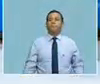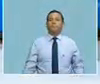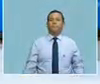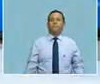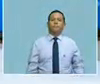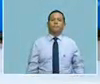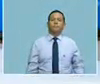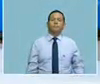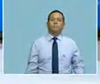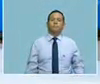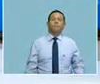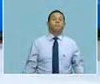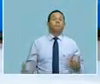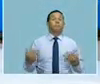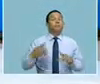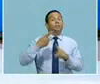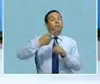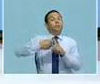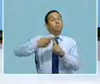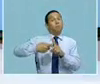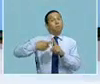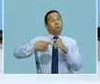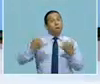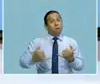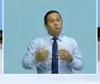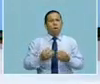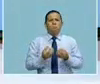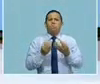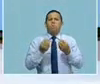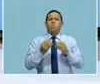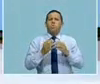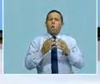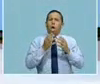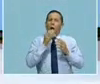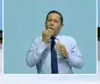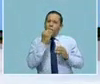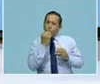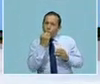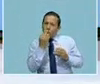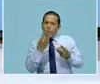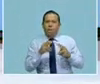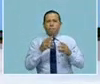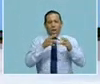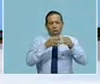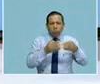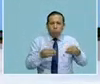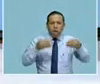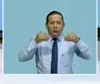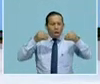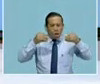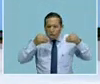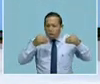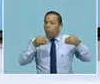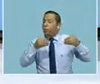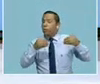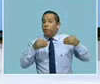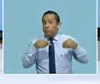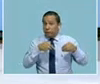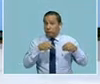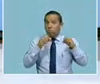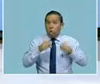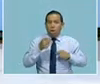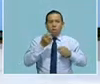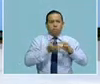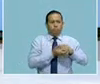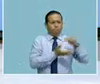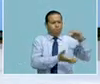En estos meses, la producción de mango y sandía en el país se incrementa. Los productores esperan que las ventas sean favorables para poder